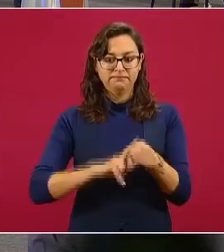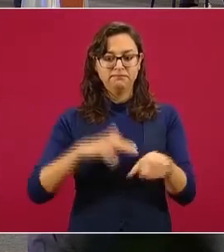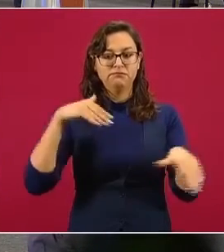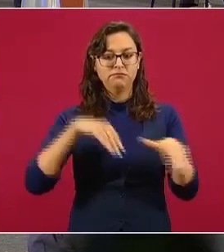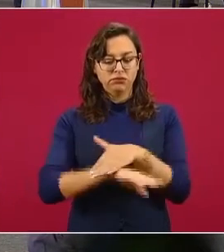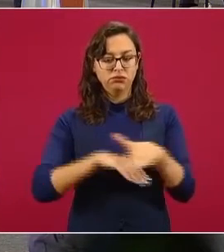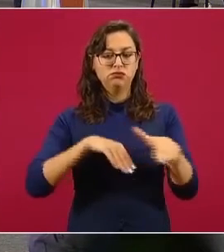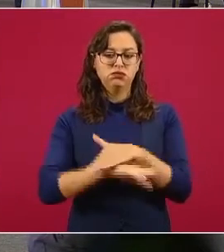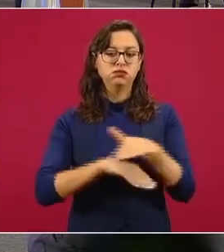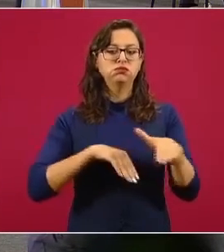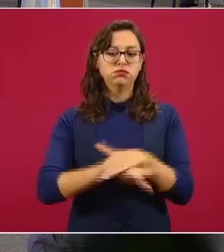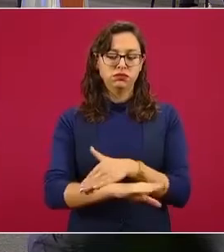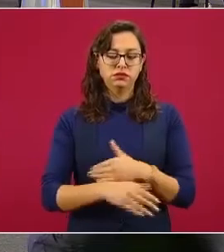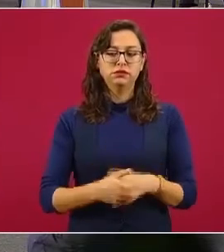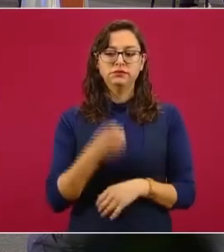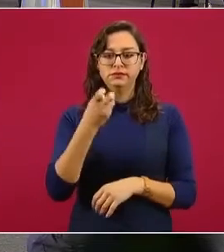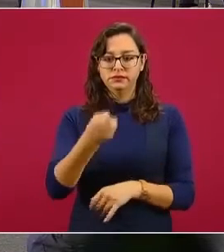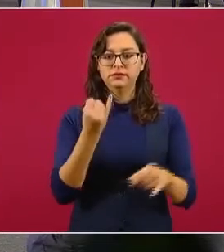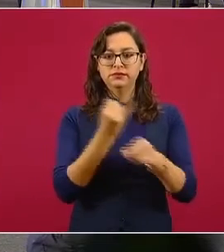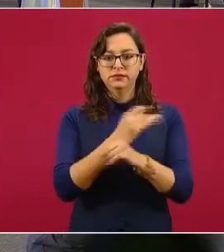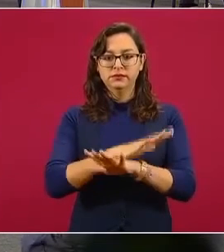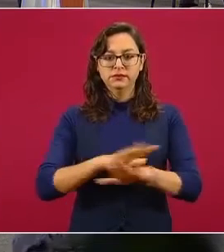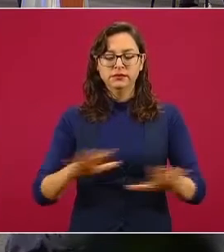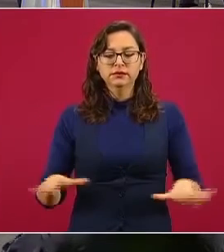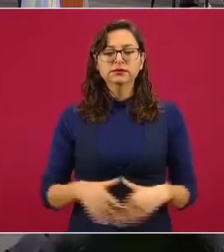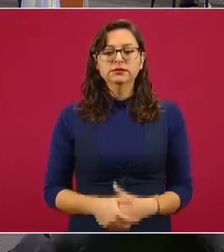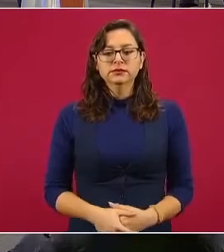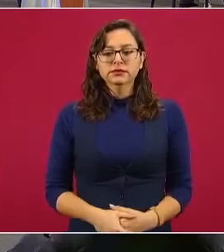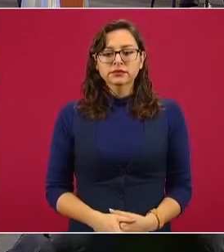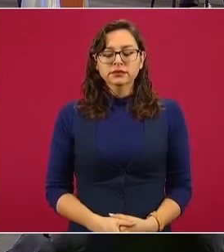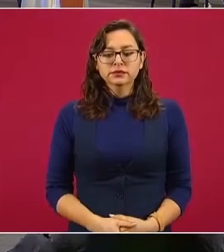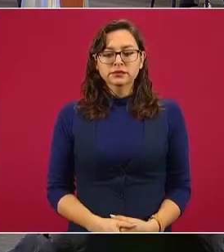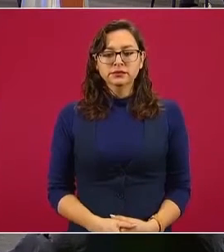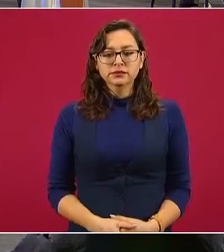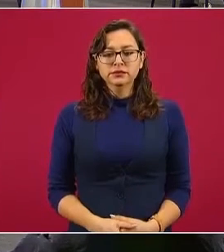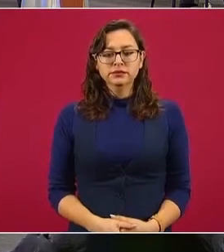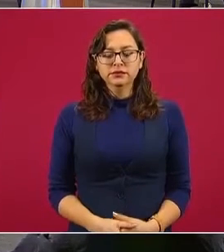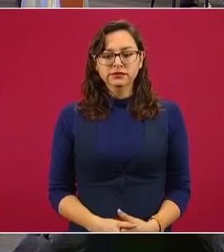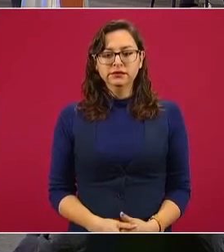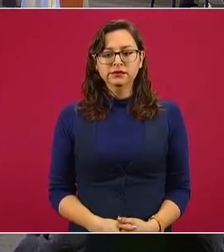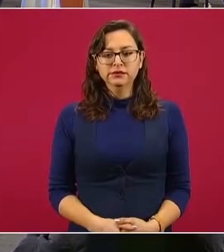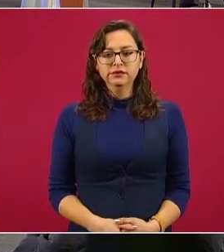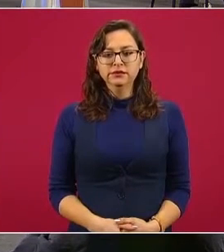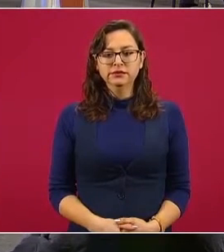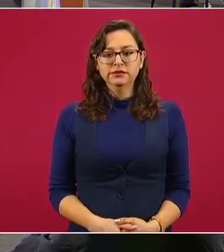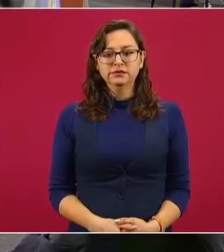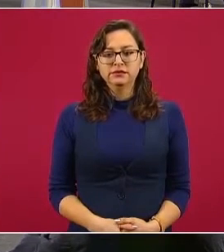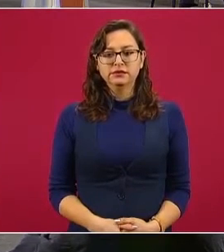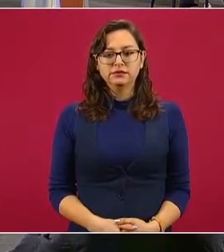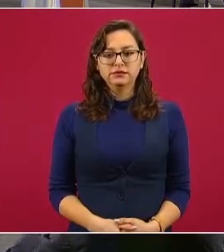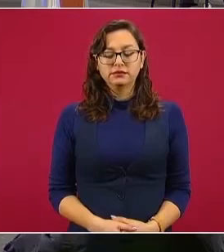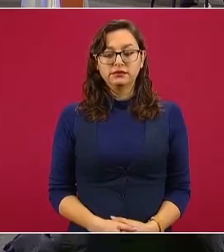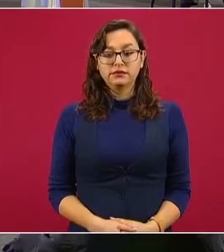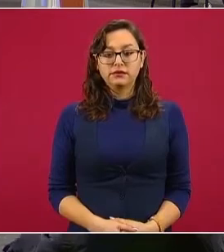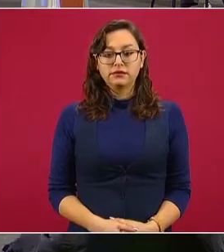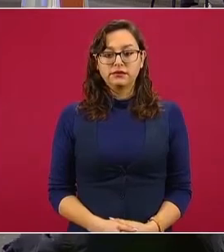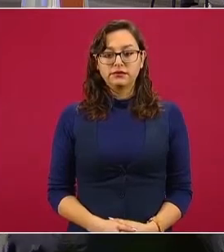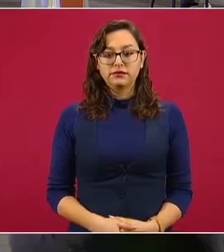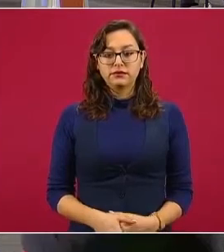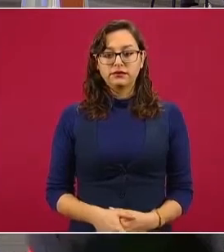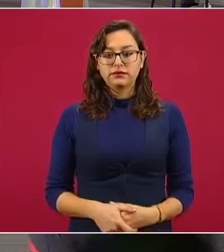hospitales. Este es el informe. ¿Quiere que presente las curvas? ¿Sí? Perfecto. Si me prestan el micrófono